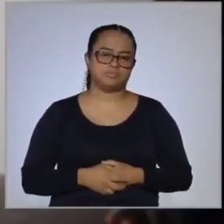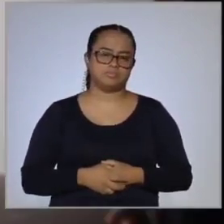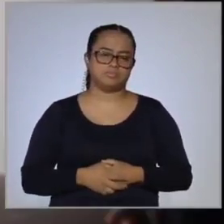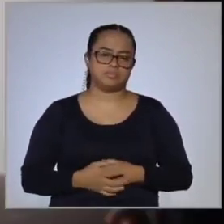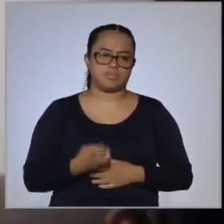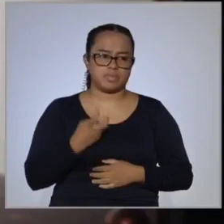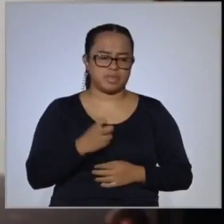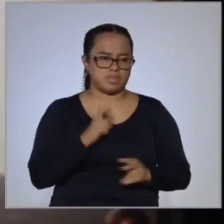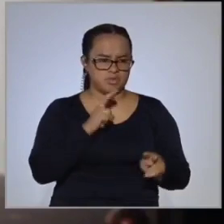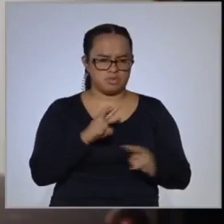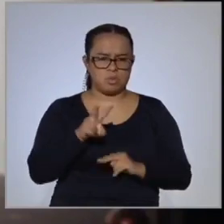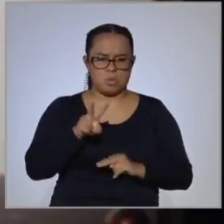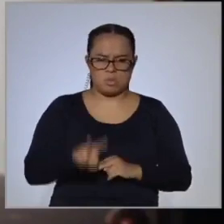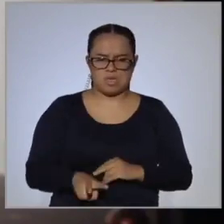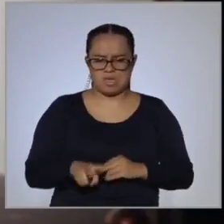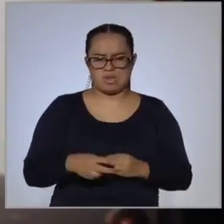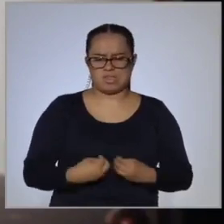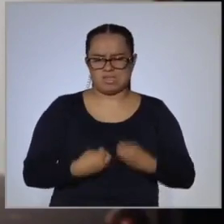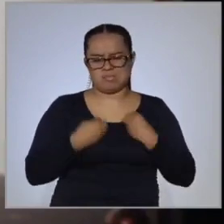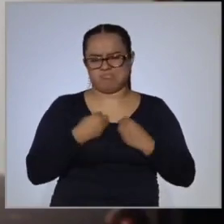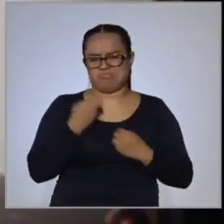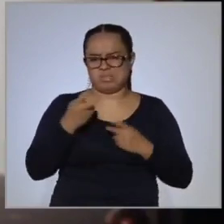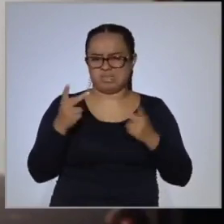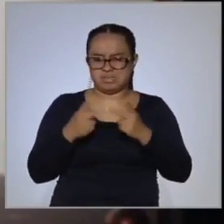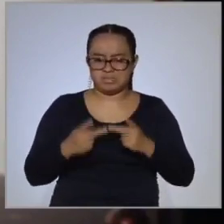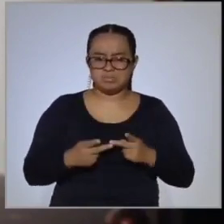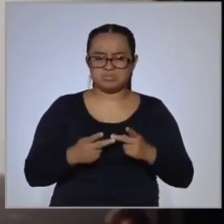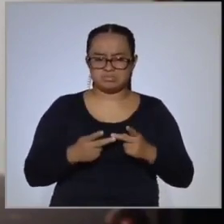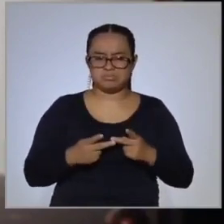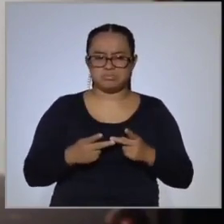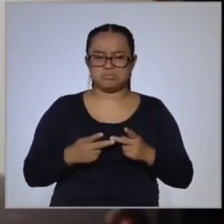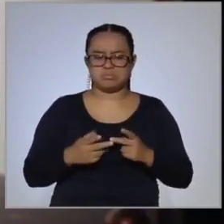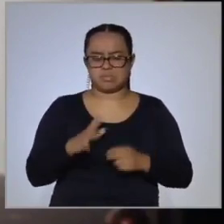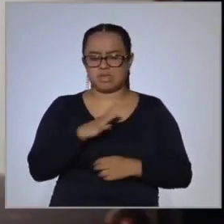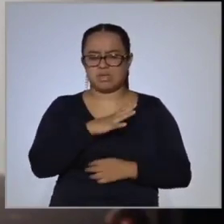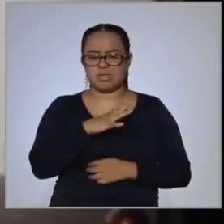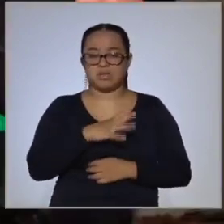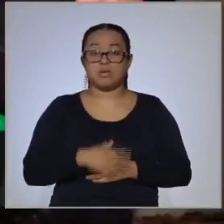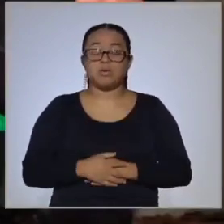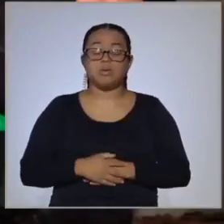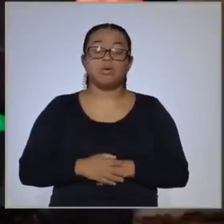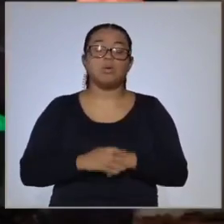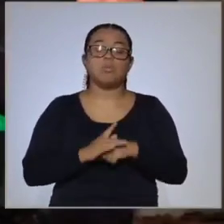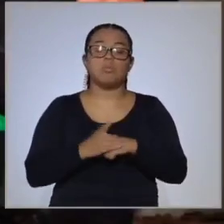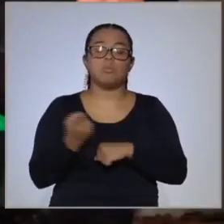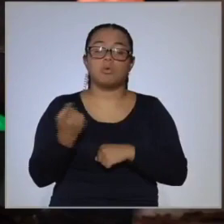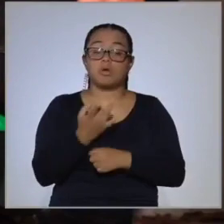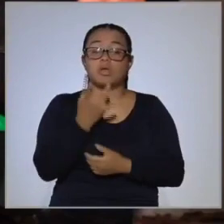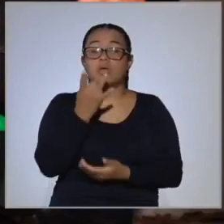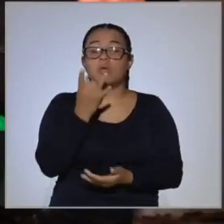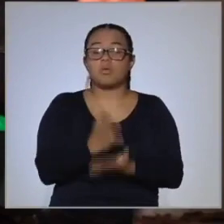Las realidades en esta obra se juxtaponen. Pues no se trata